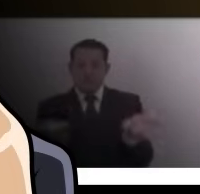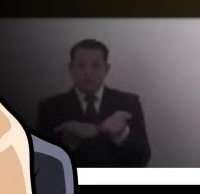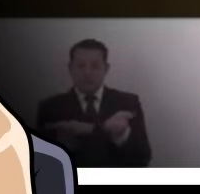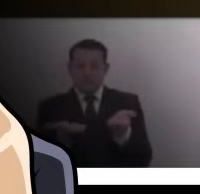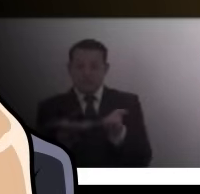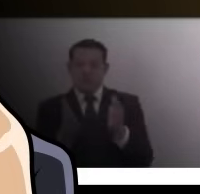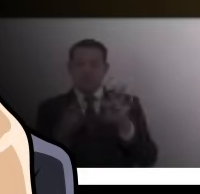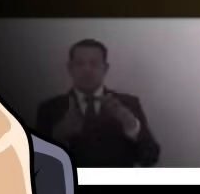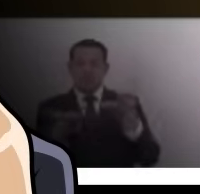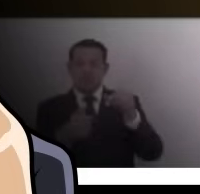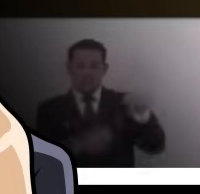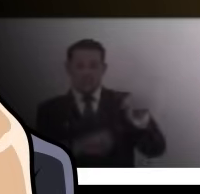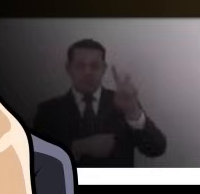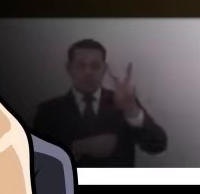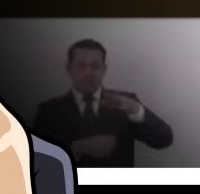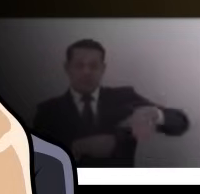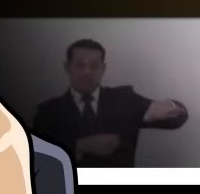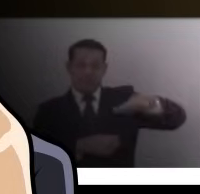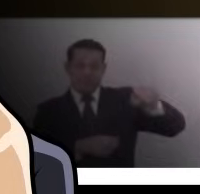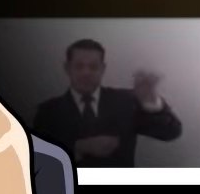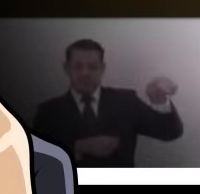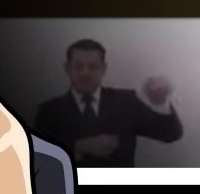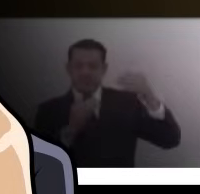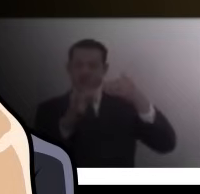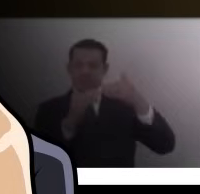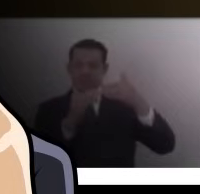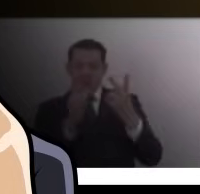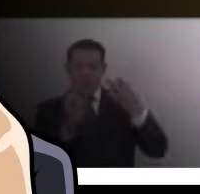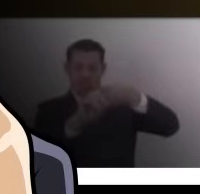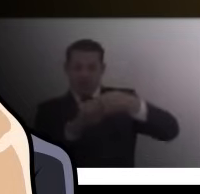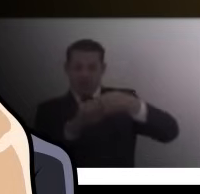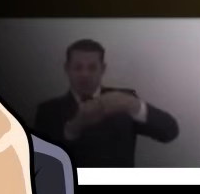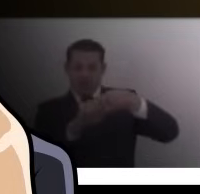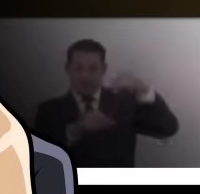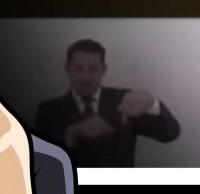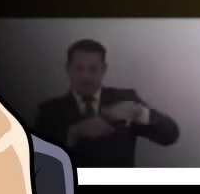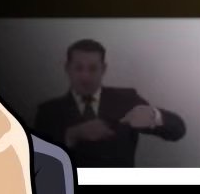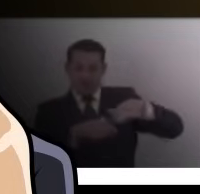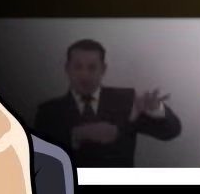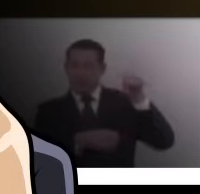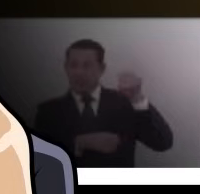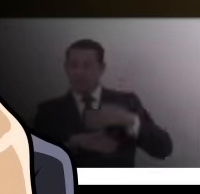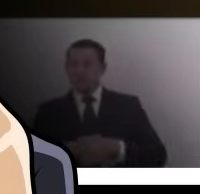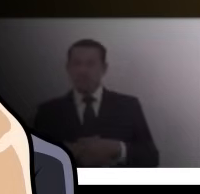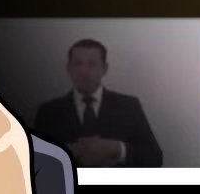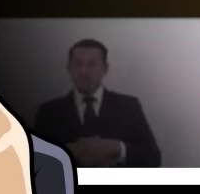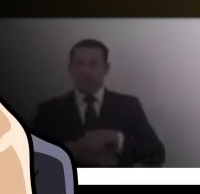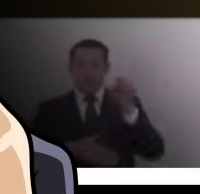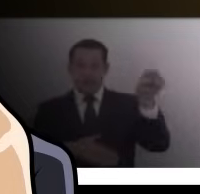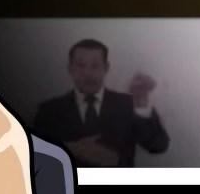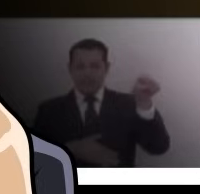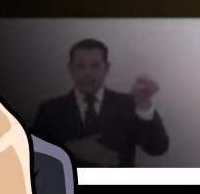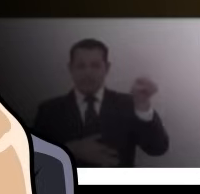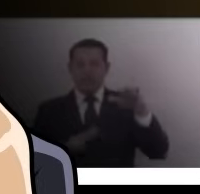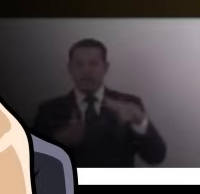hicieron son estos dos salones que están acá también, adentro de este Salón Azul. Ahí